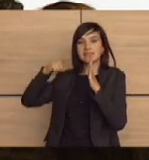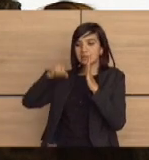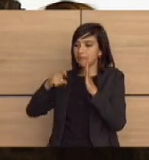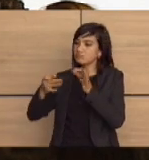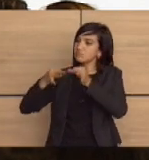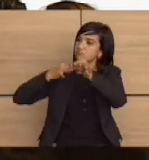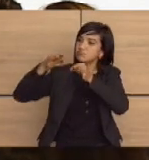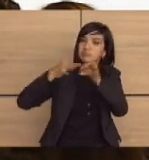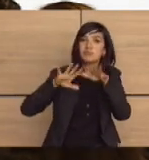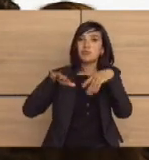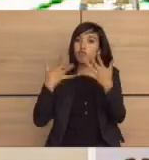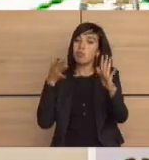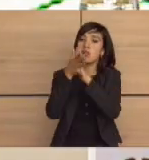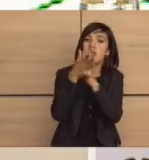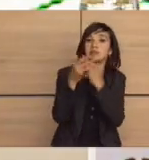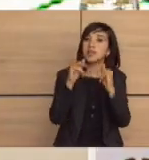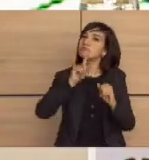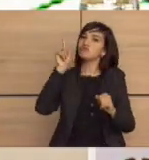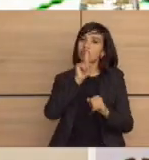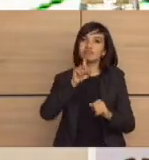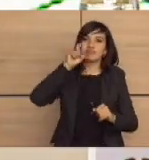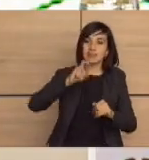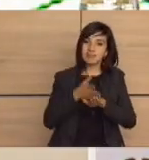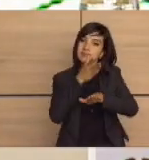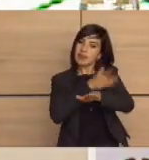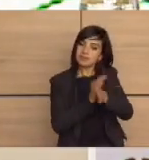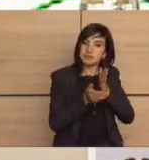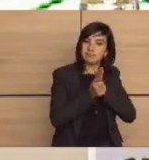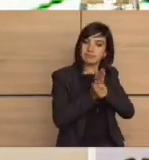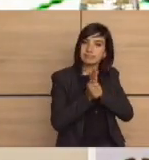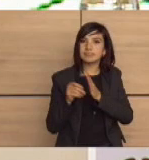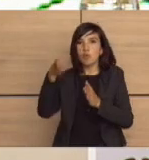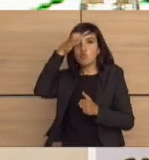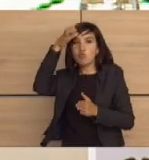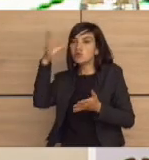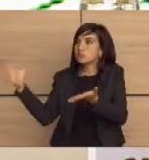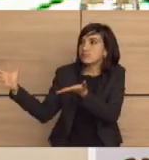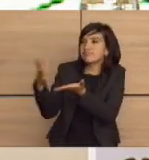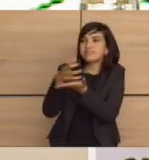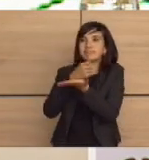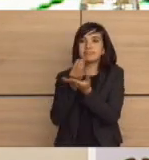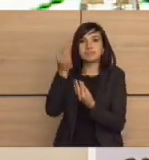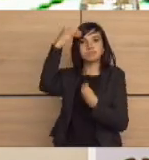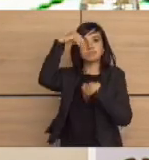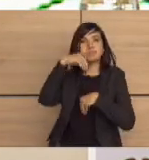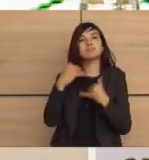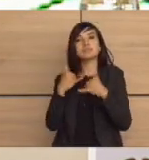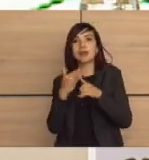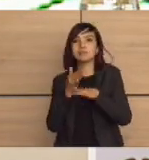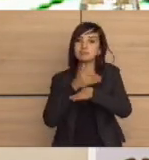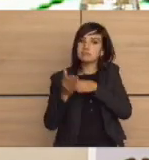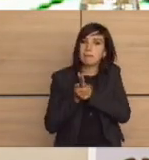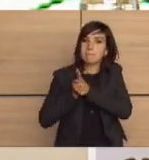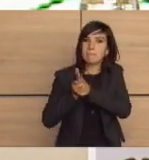requiere rigor, requiere una acumulación de saberes que permiten entender este mundo y